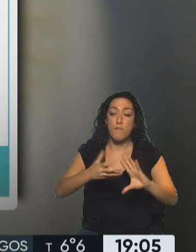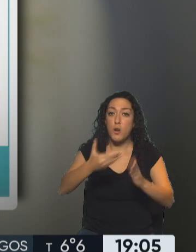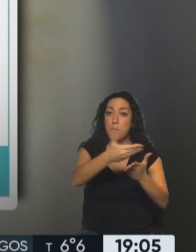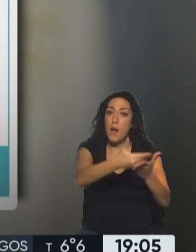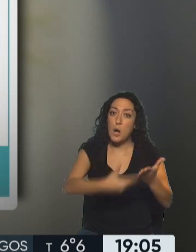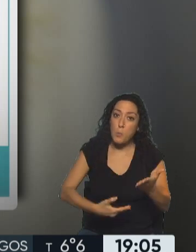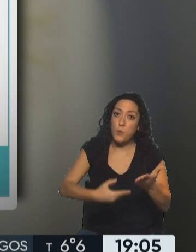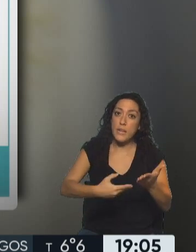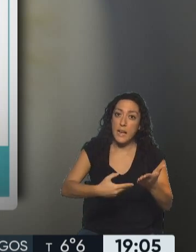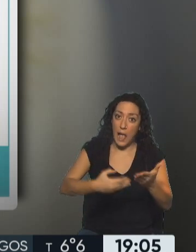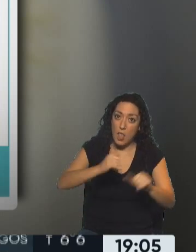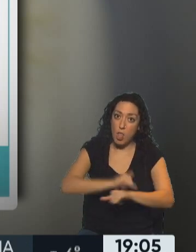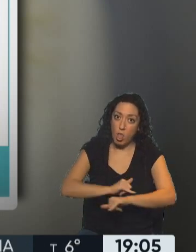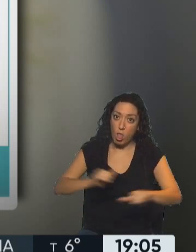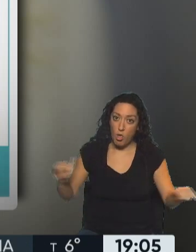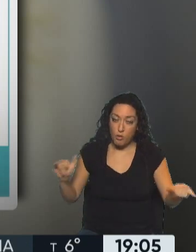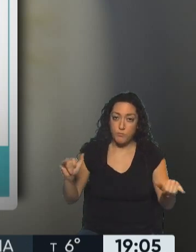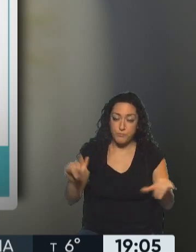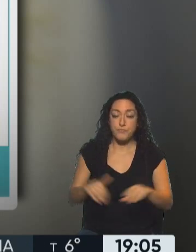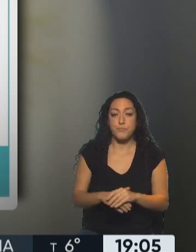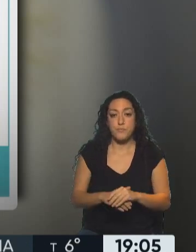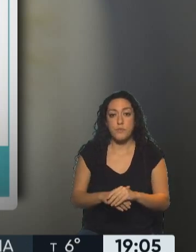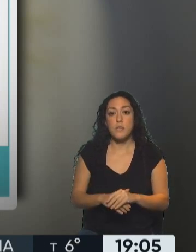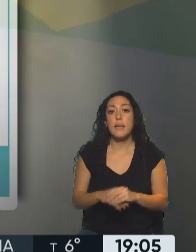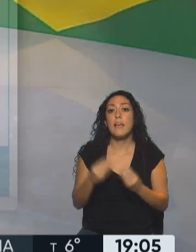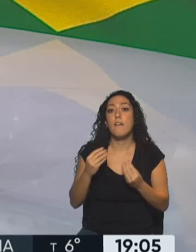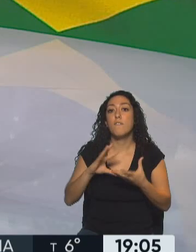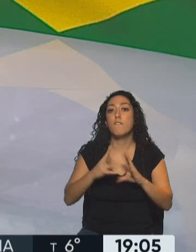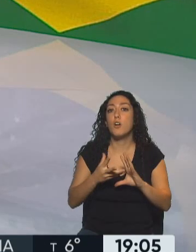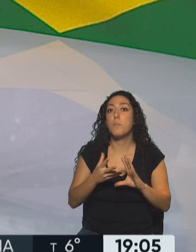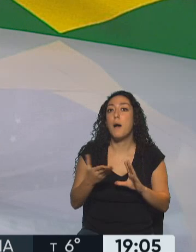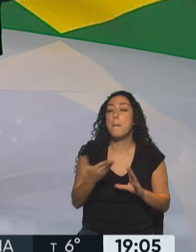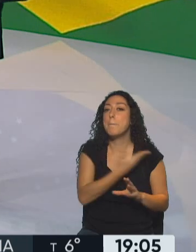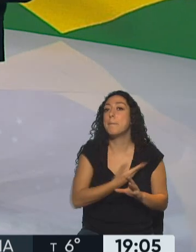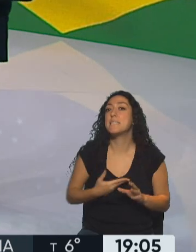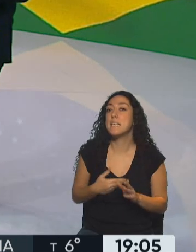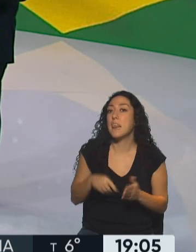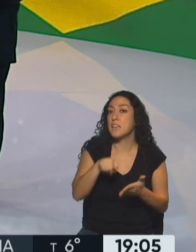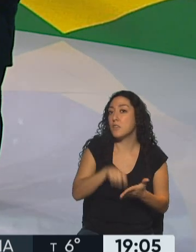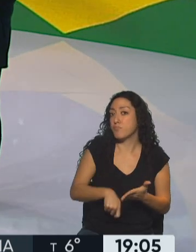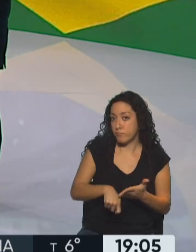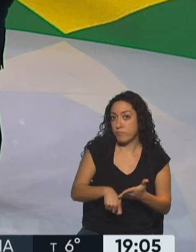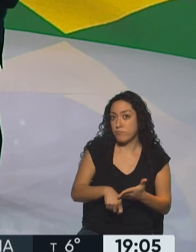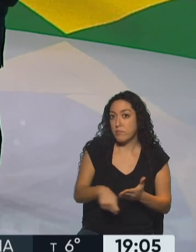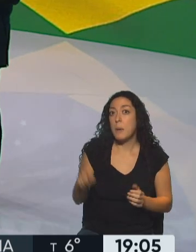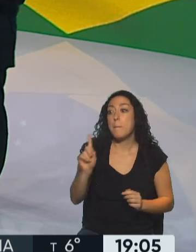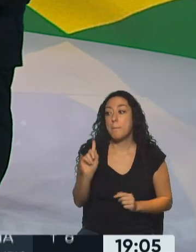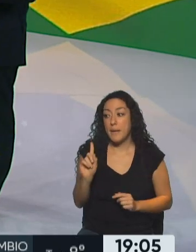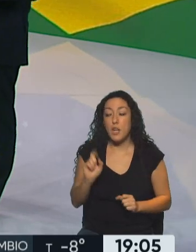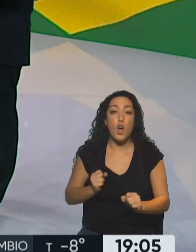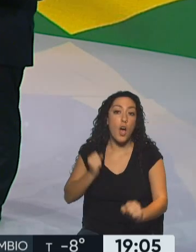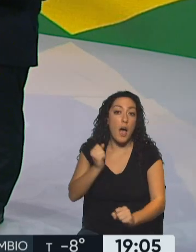mediante comunicados. Que lleva la autoría del presidente de la República. Que lleva la autoría del presidente de la República, pero nadie hasta